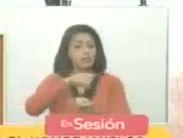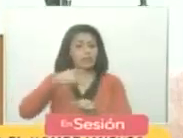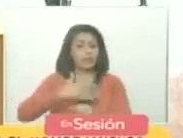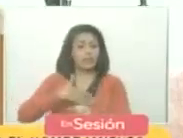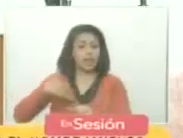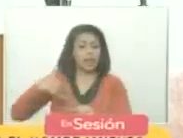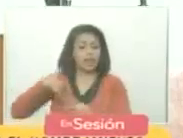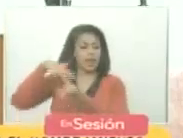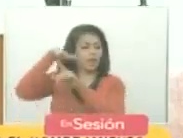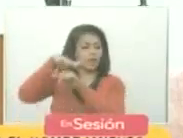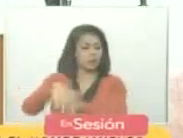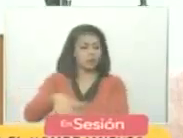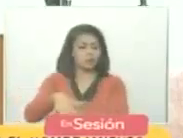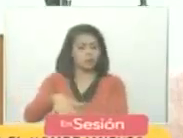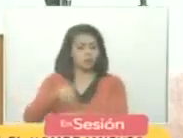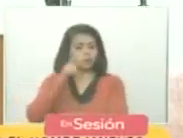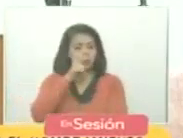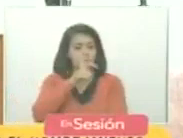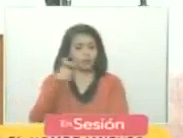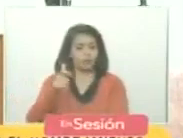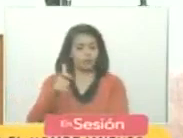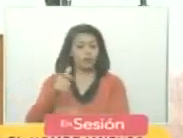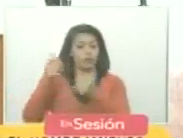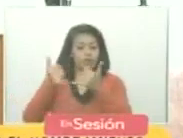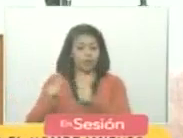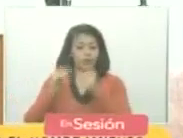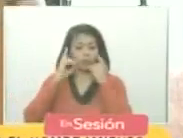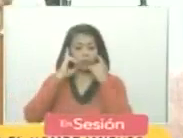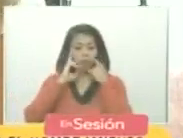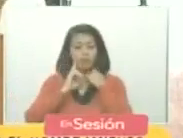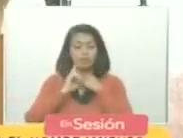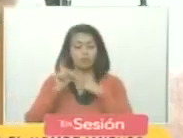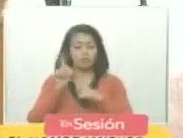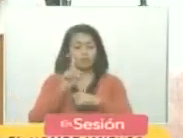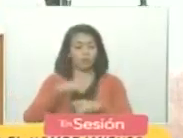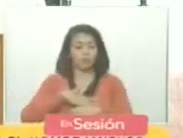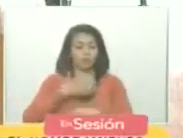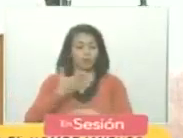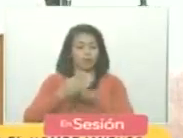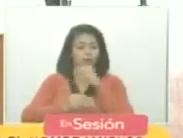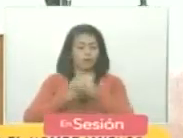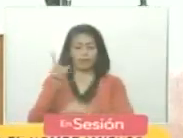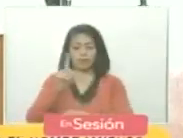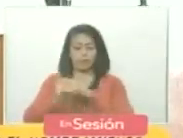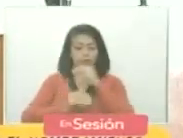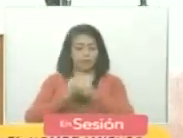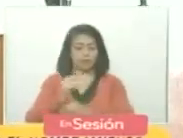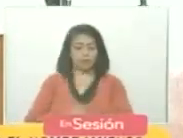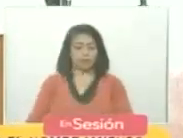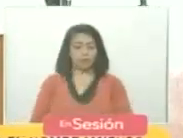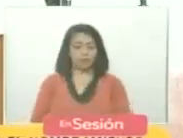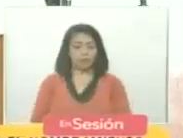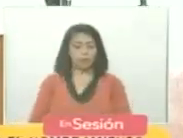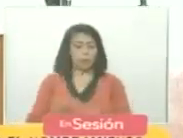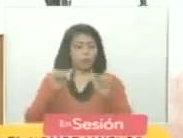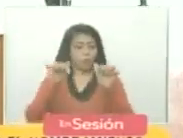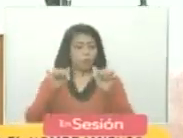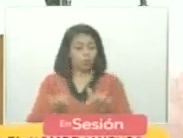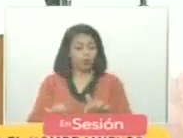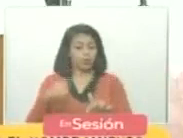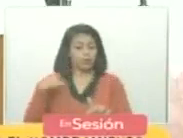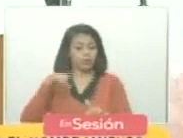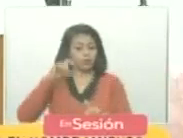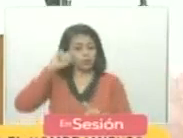de subyugar al pueblo y a los hijos de Bolívar, que no han podido ni podrán. Hoy tenemos